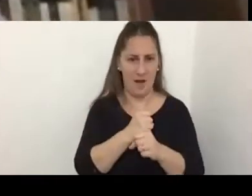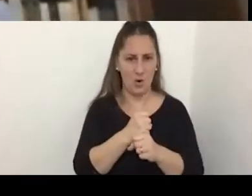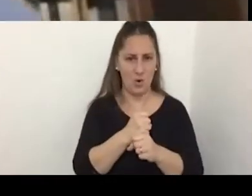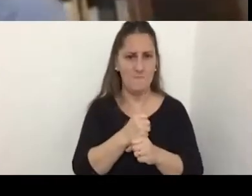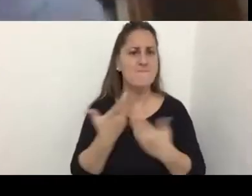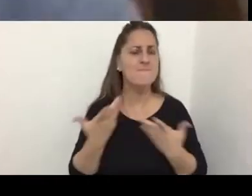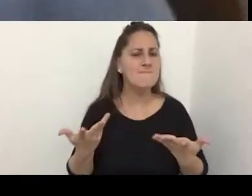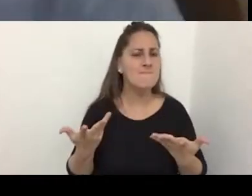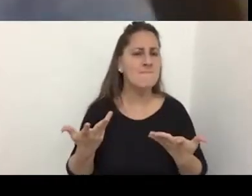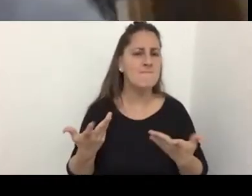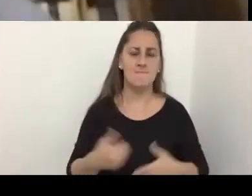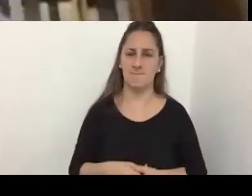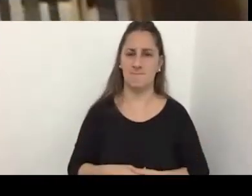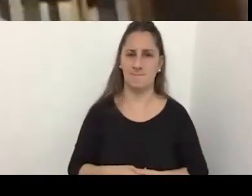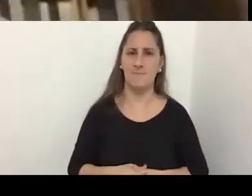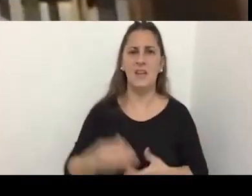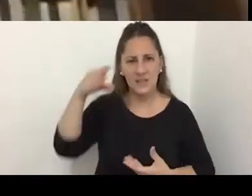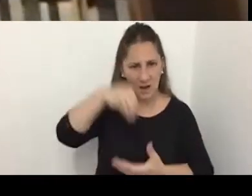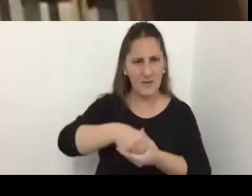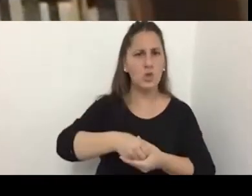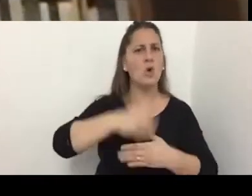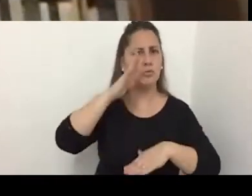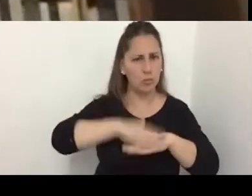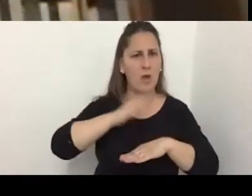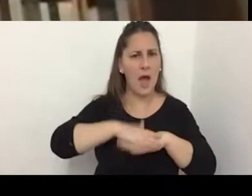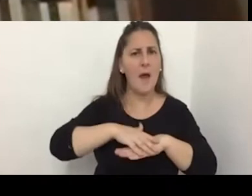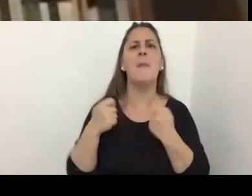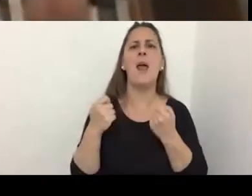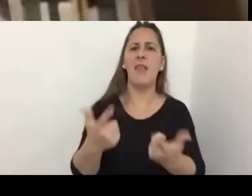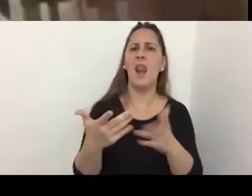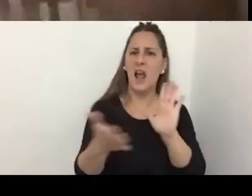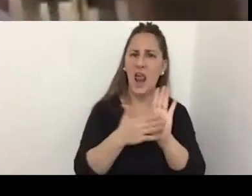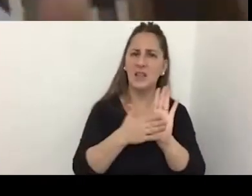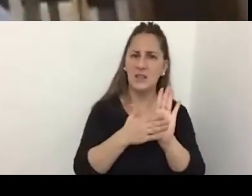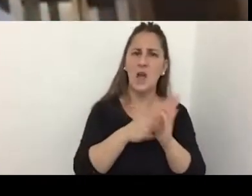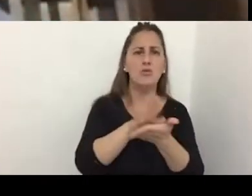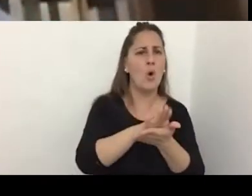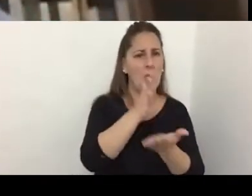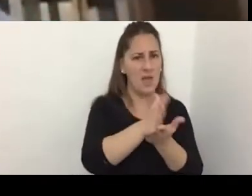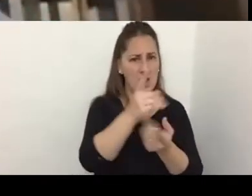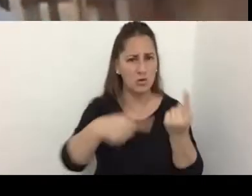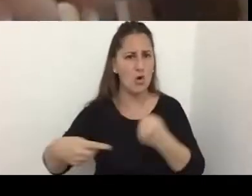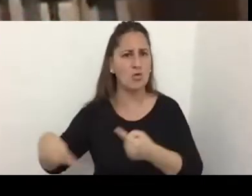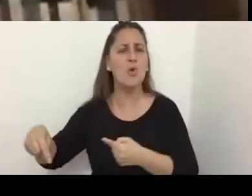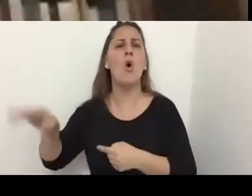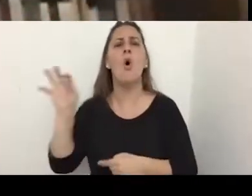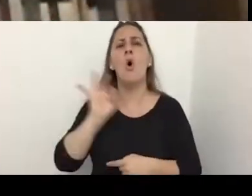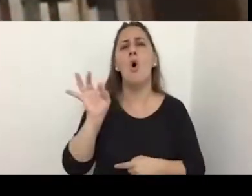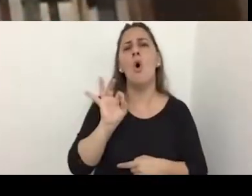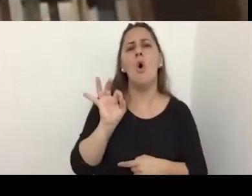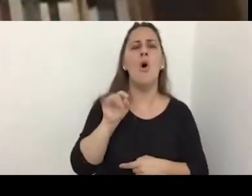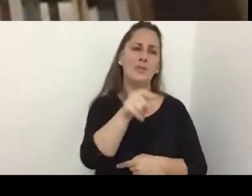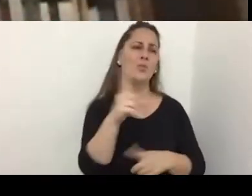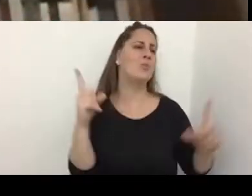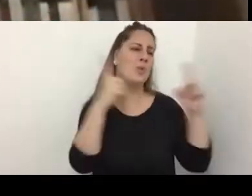¿Tiene una intervención tutelar para garantizar derechos? ¿O hace, como hemos escuchado decir, este conflicto es un